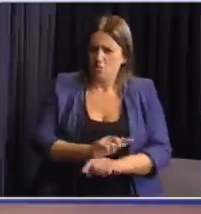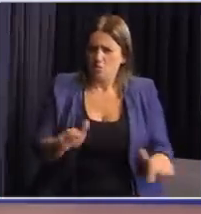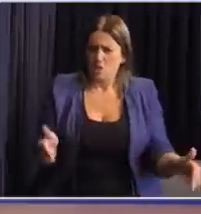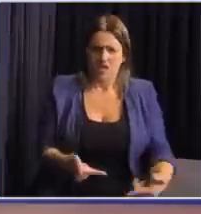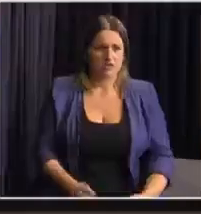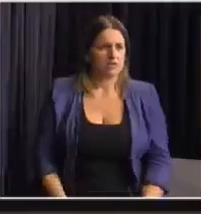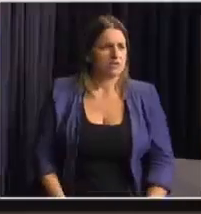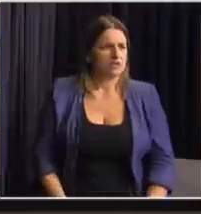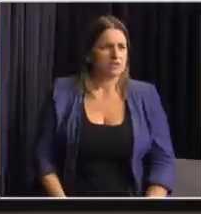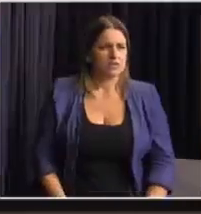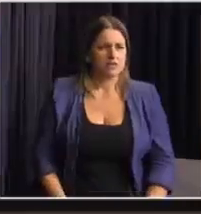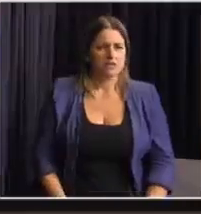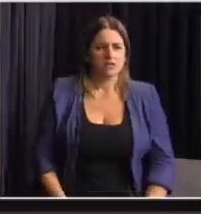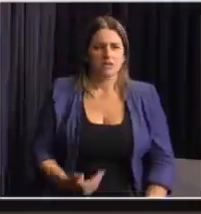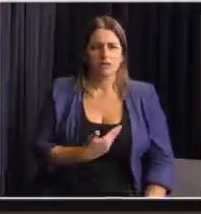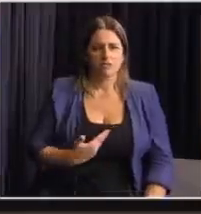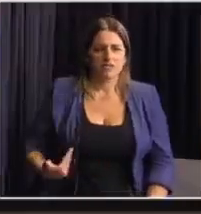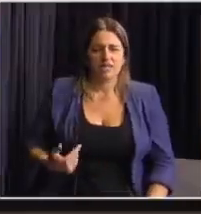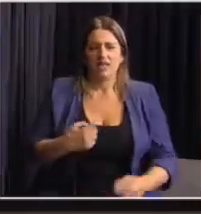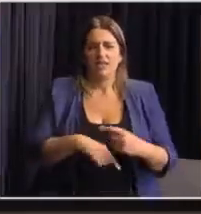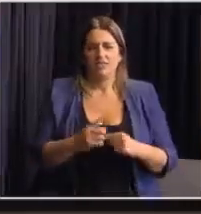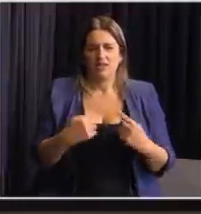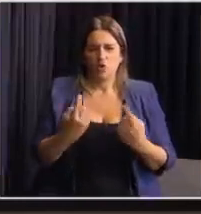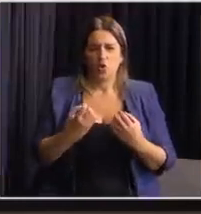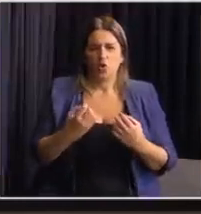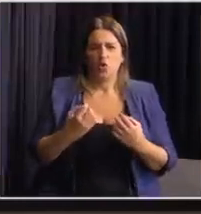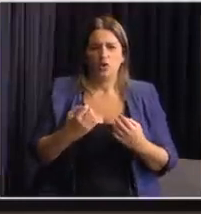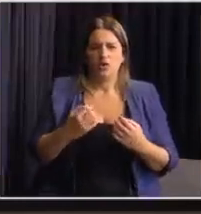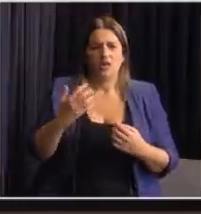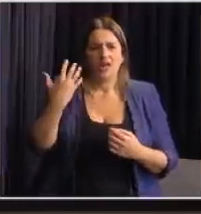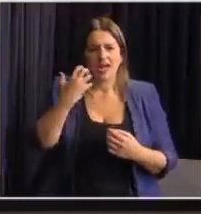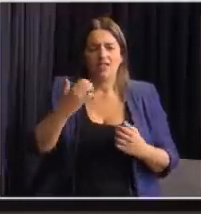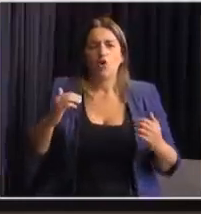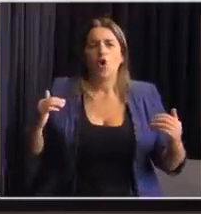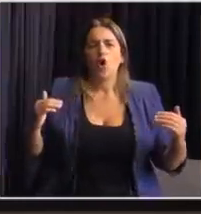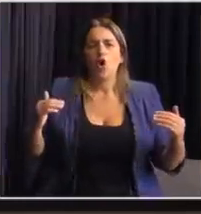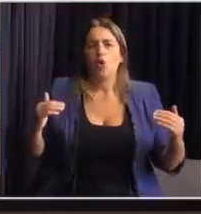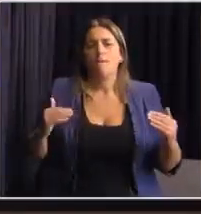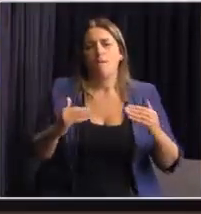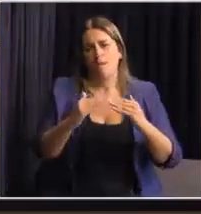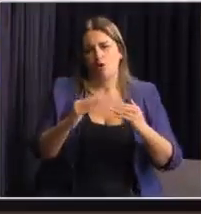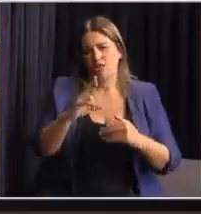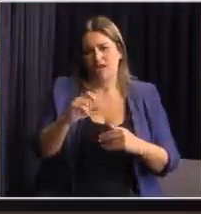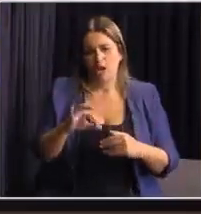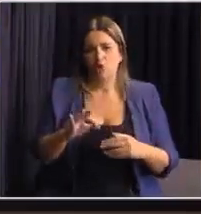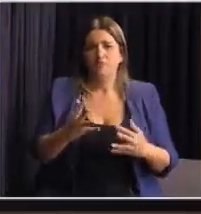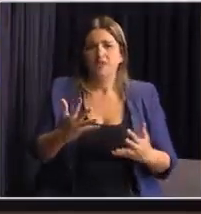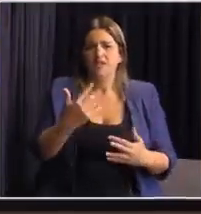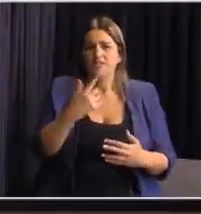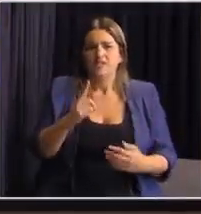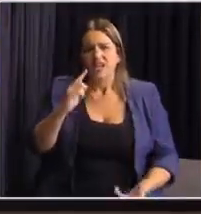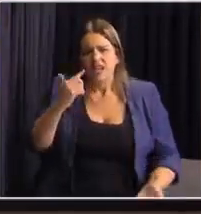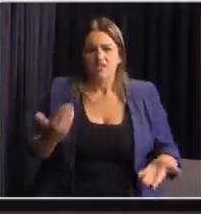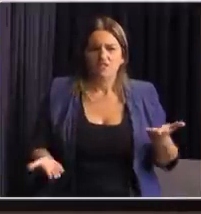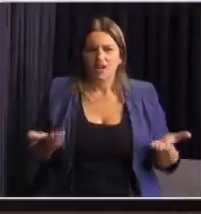Buenas noches, presidente, el resto de la mesa, Victoria Pereira, Radio Monte Carlo. Quería preguntarles, no sé a quién le merece la pregunta, pero ¿qué balance se